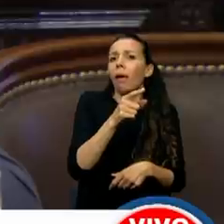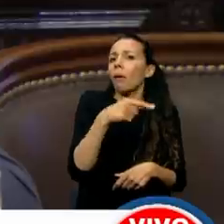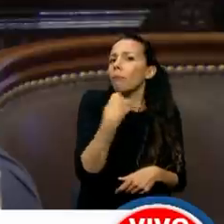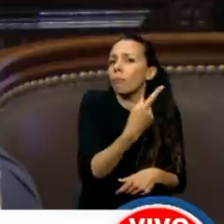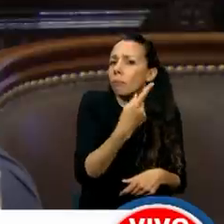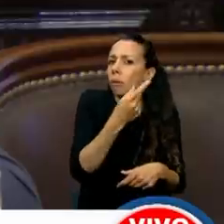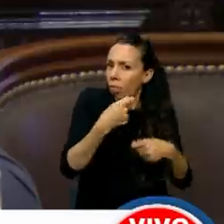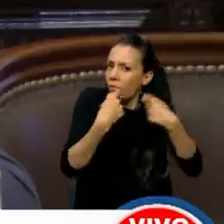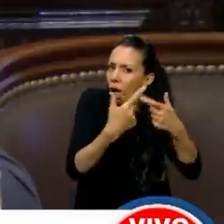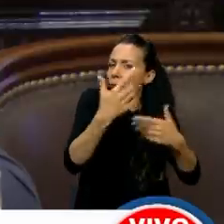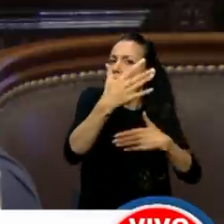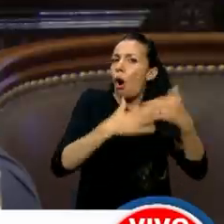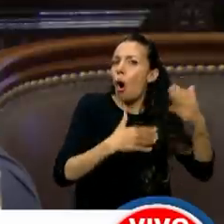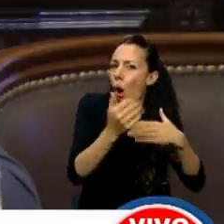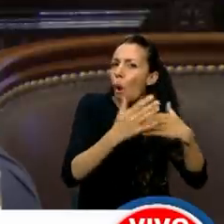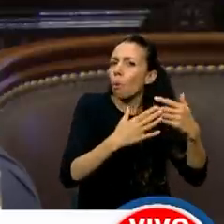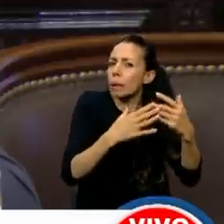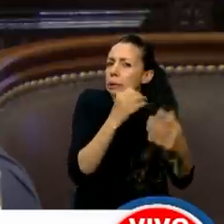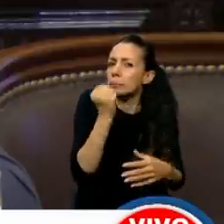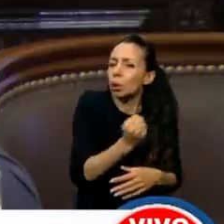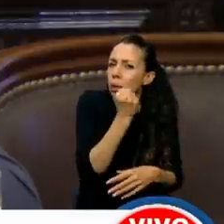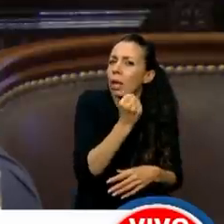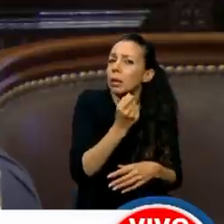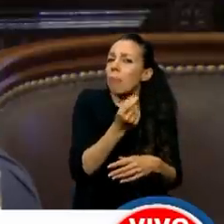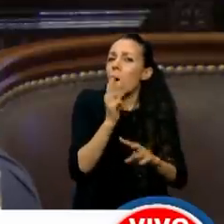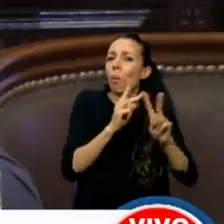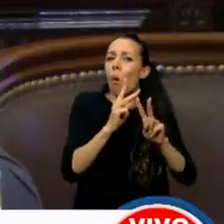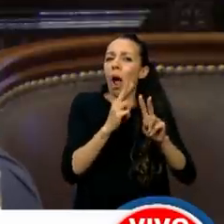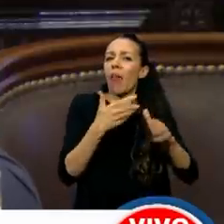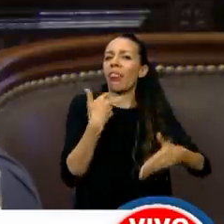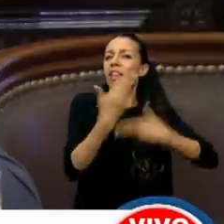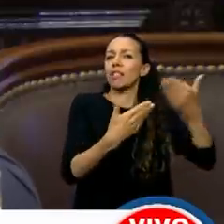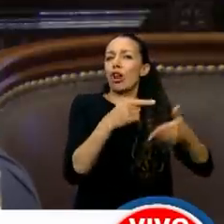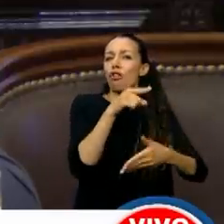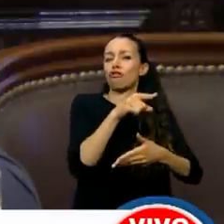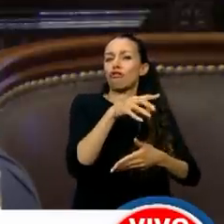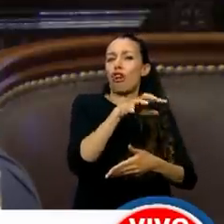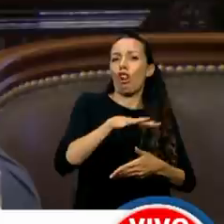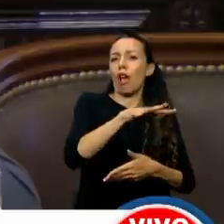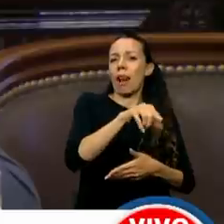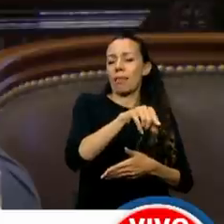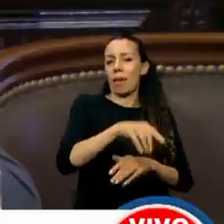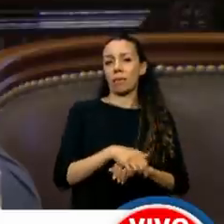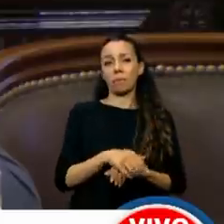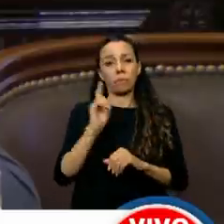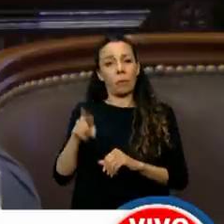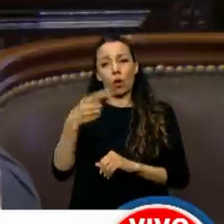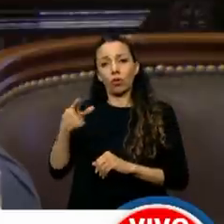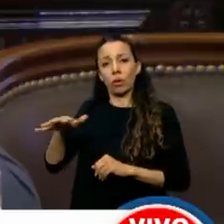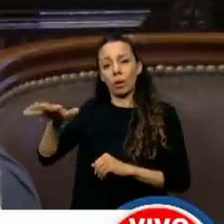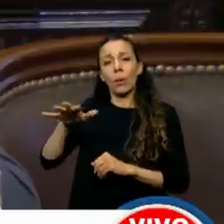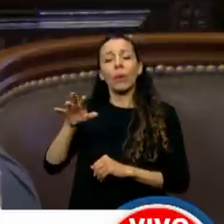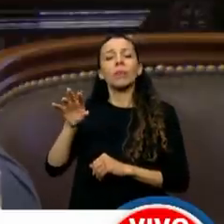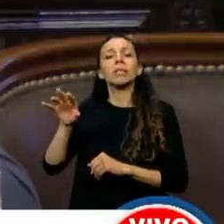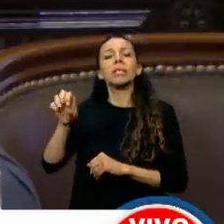y obras muy importantes justamente para el desarrollo de esa localidad como así también en lo que es la localidad de 28